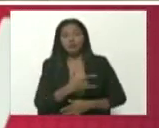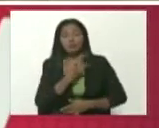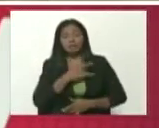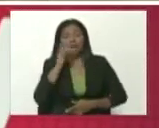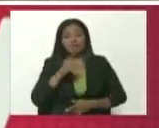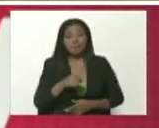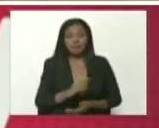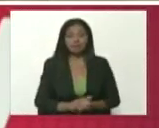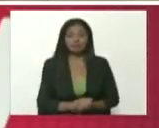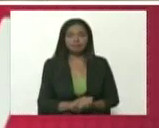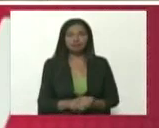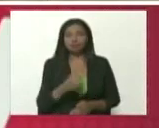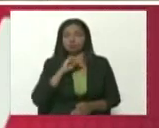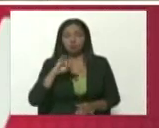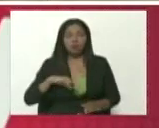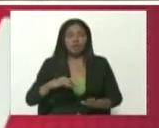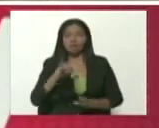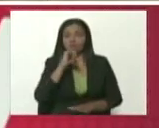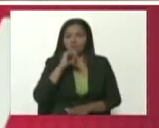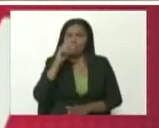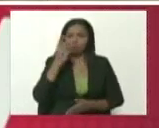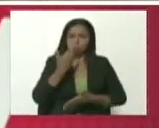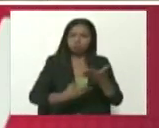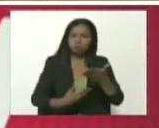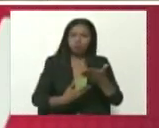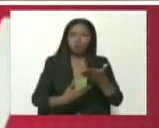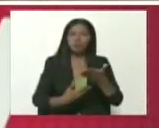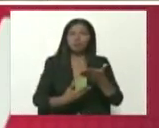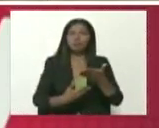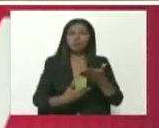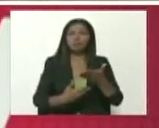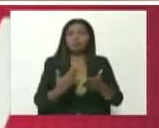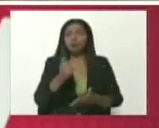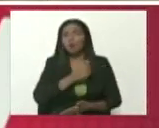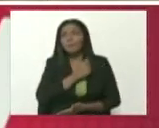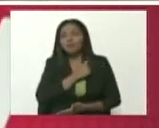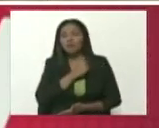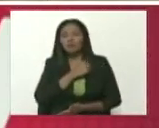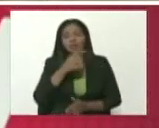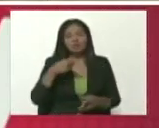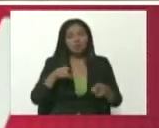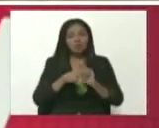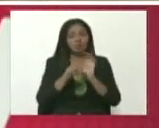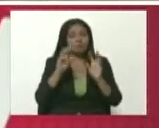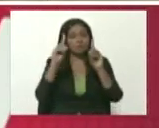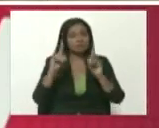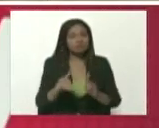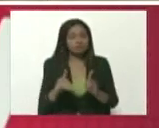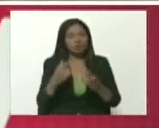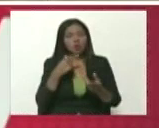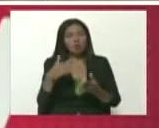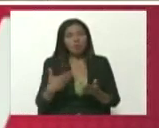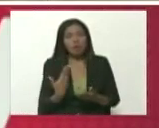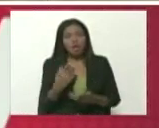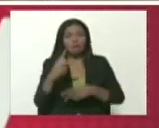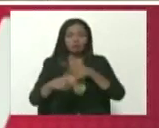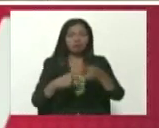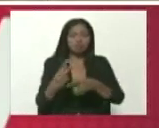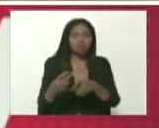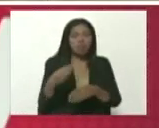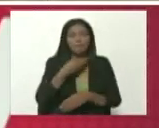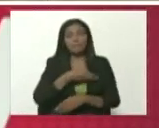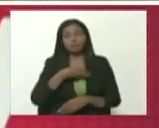universitaria, también reportarle, presidente, que a los compatriotas que así lo decidan, también en el proceso de las